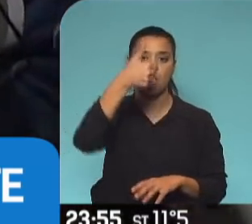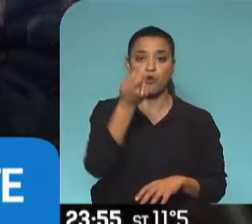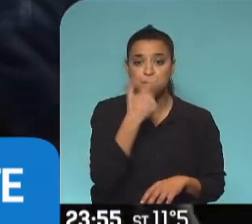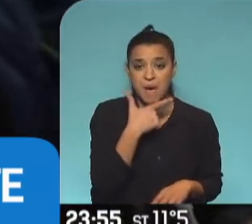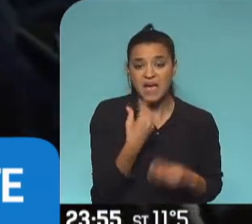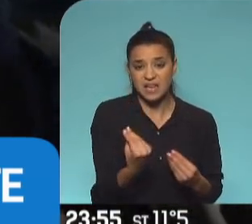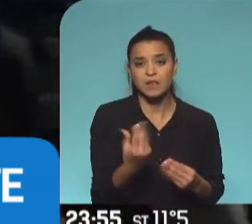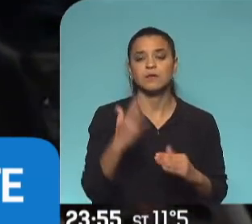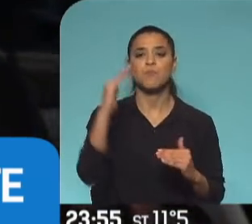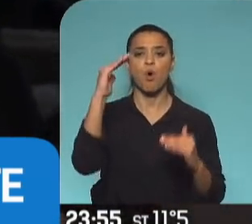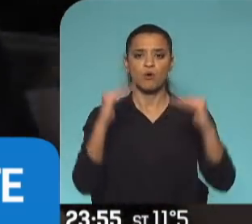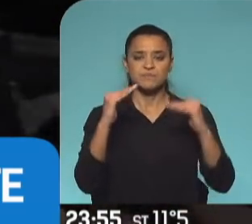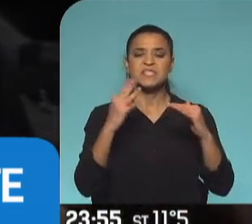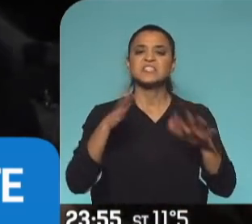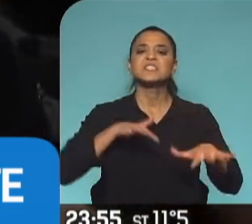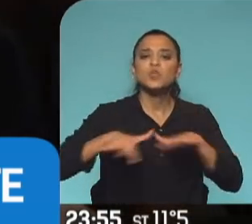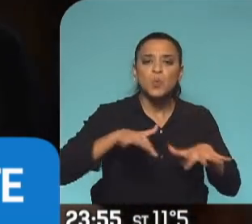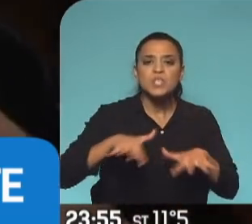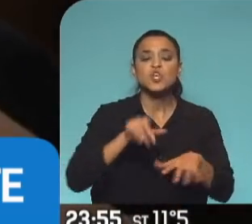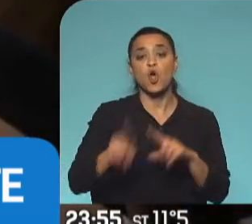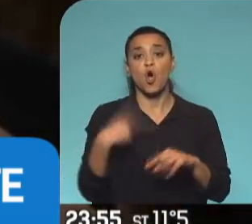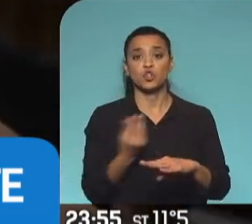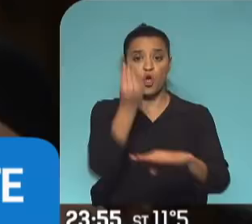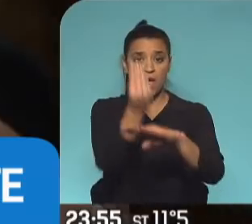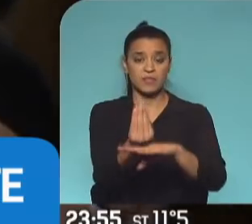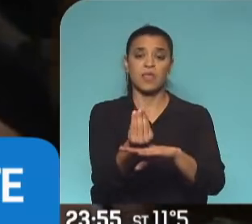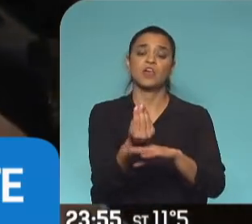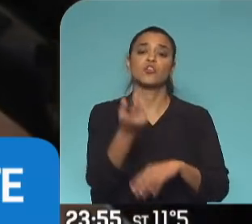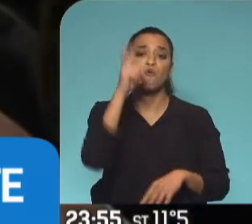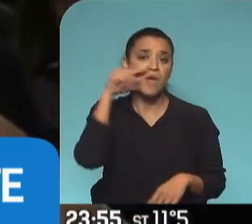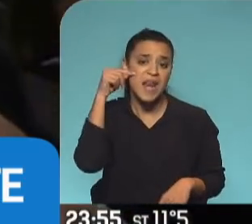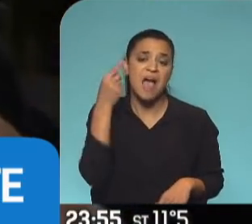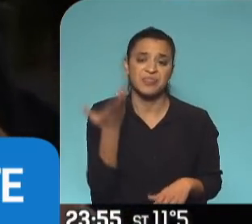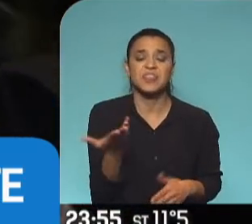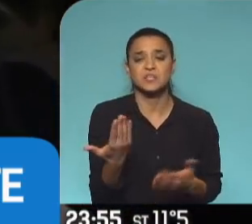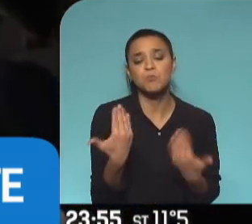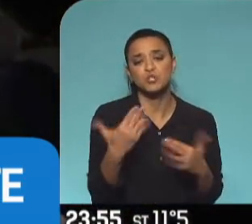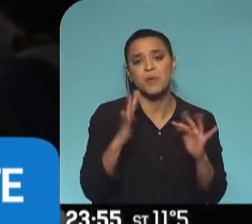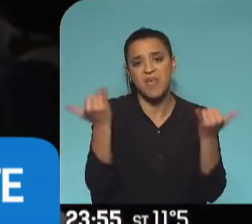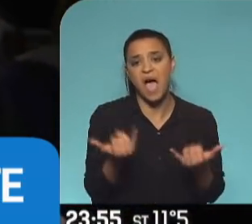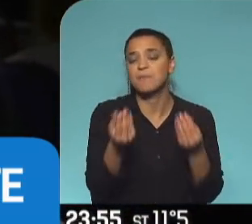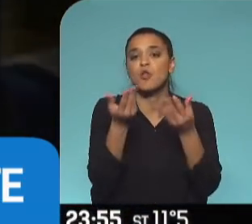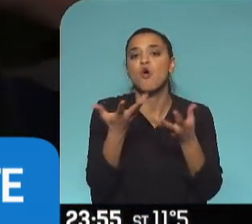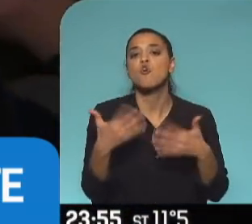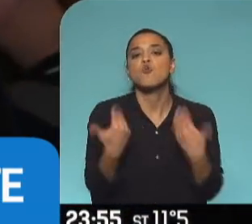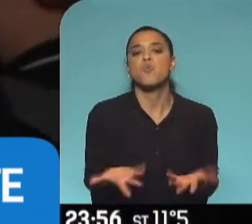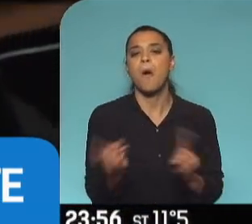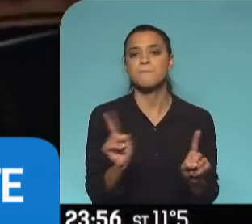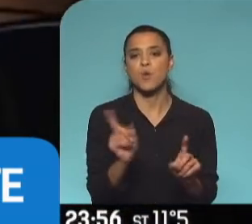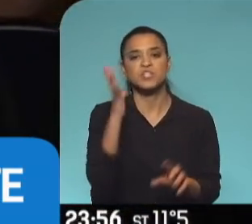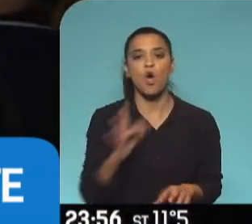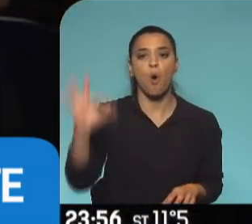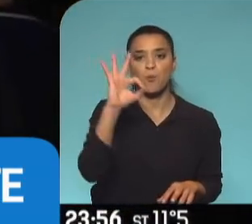de que estuvo a la altura de las circunstancias, y otro candidato, Fernández, con chance, que desaprovechó la oportunidad de que